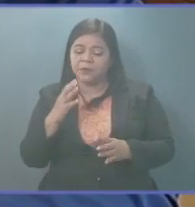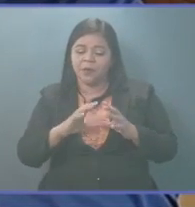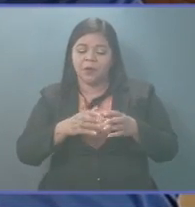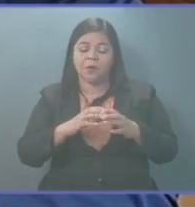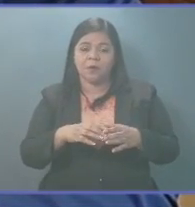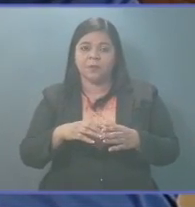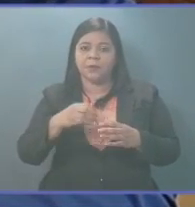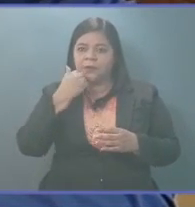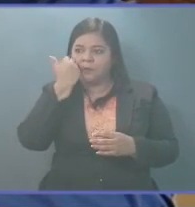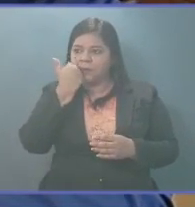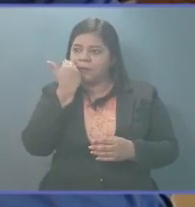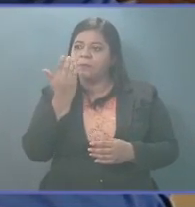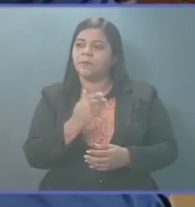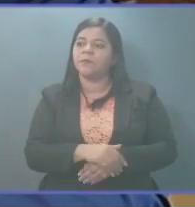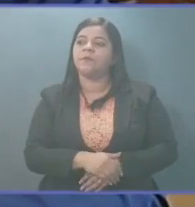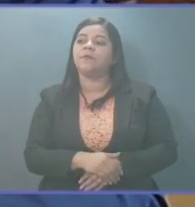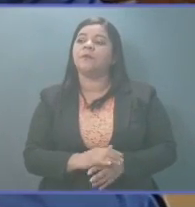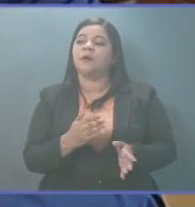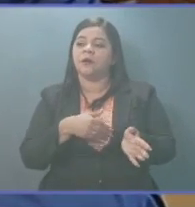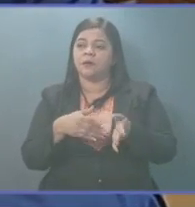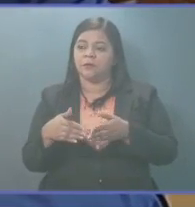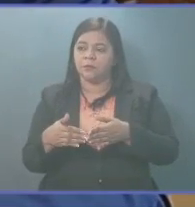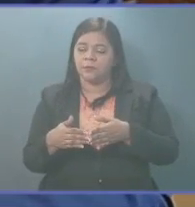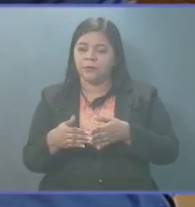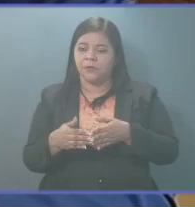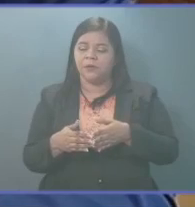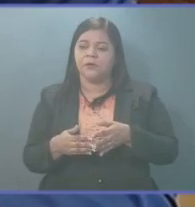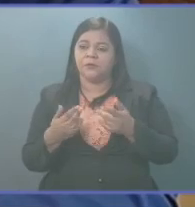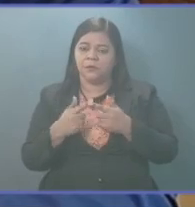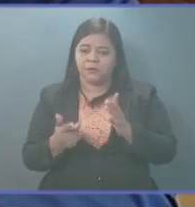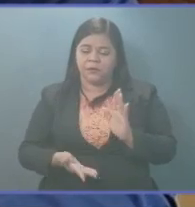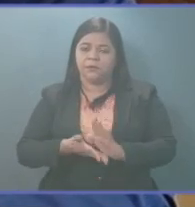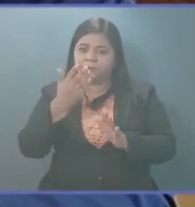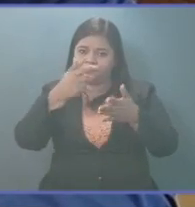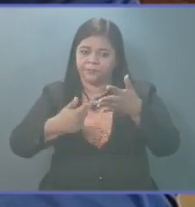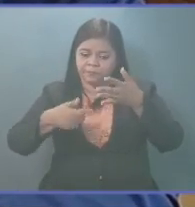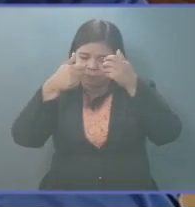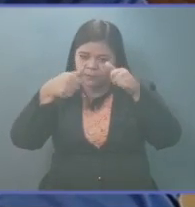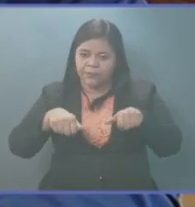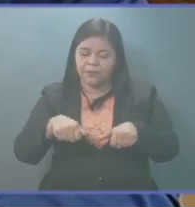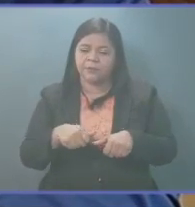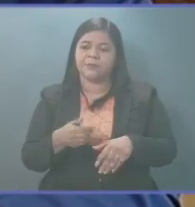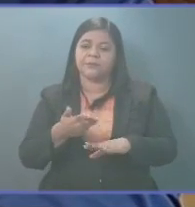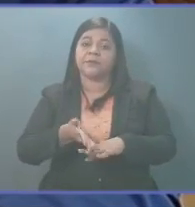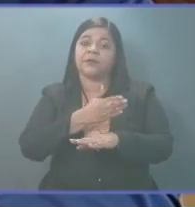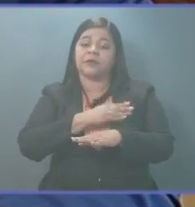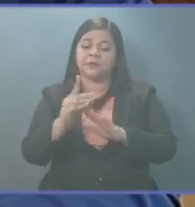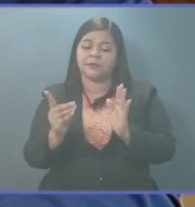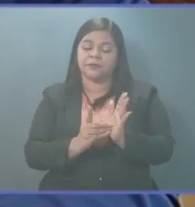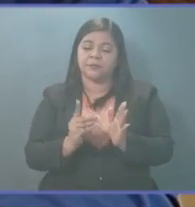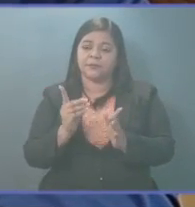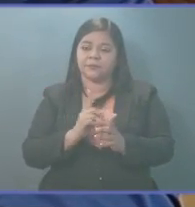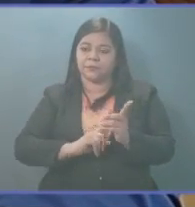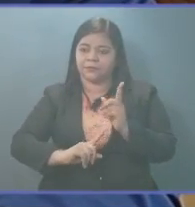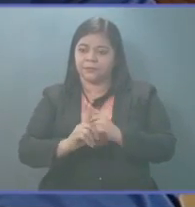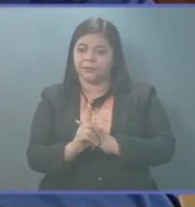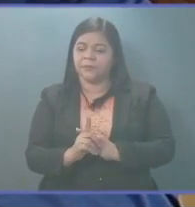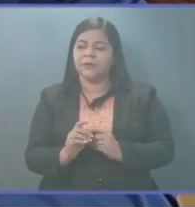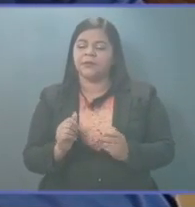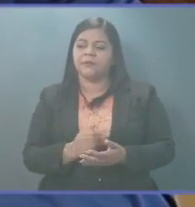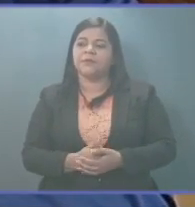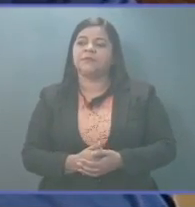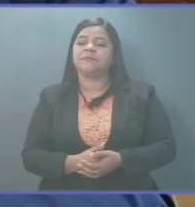Juventud y Deporte, que iniciamos con promover la aprobación de esta ley desde el periodo anterior cuando era diputado suplente, es un verdadero